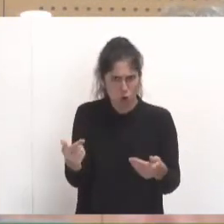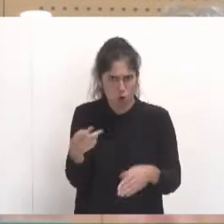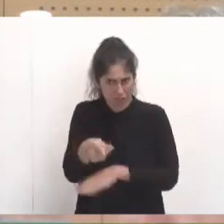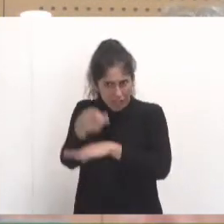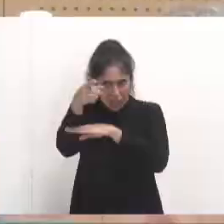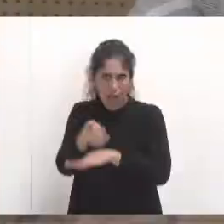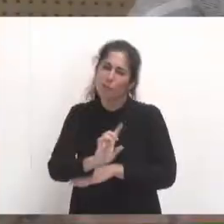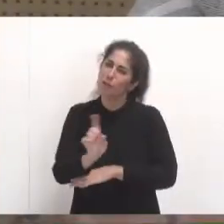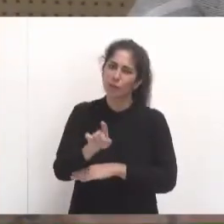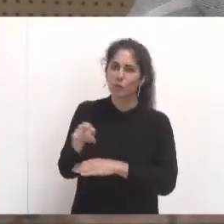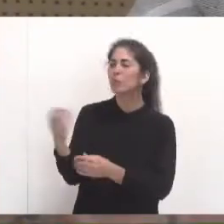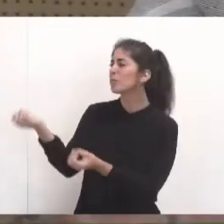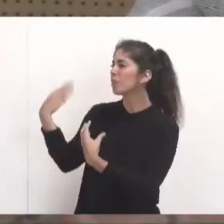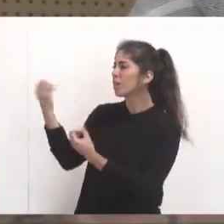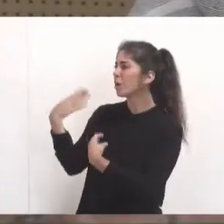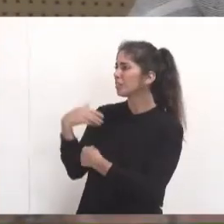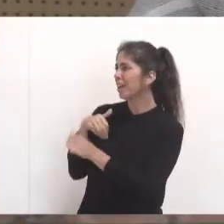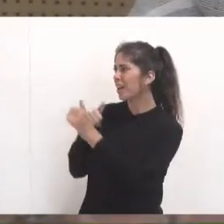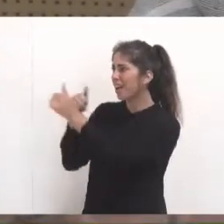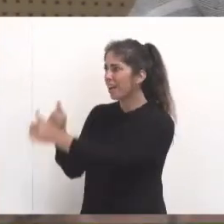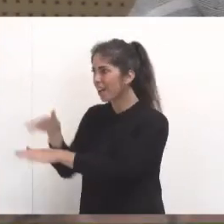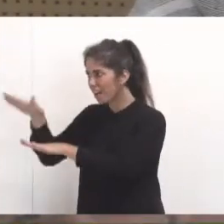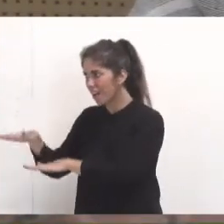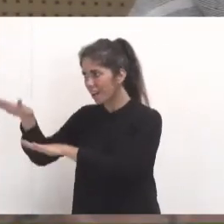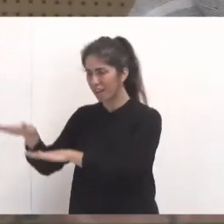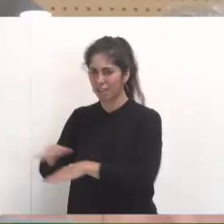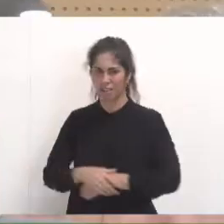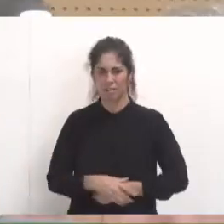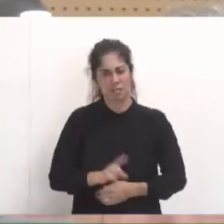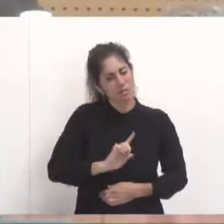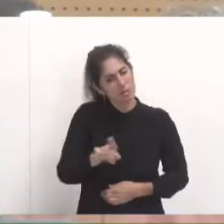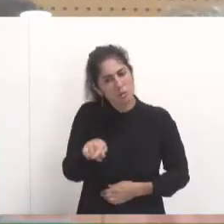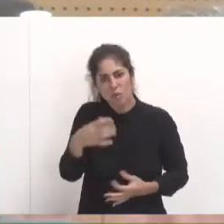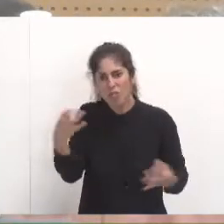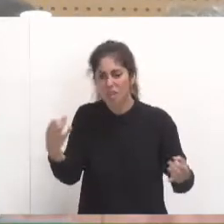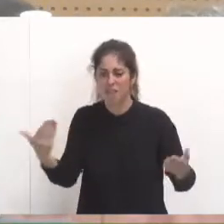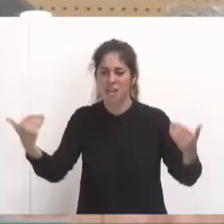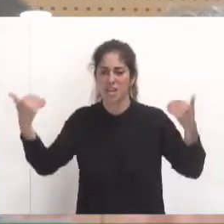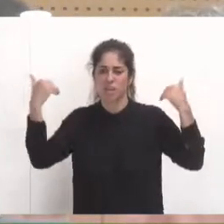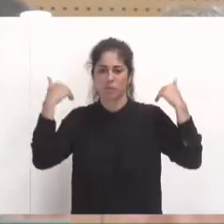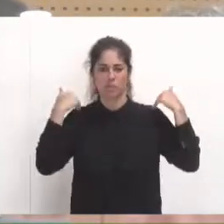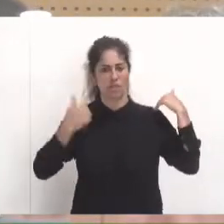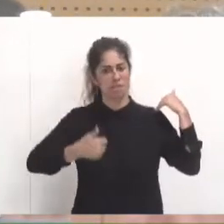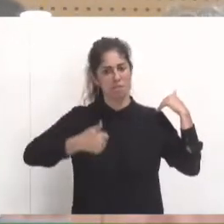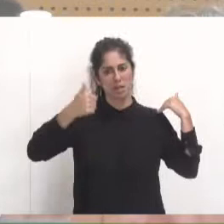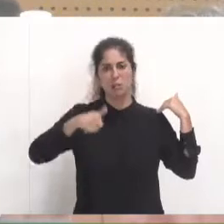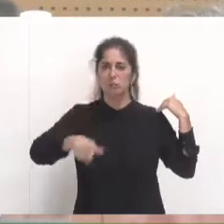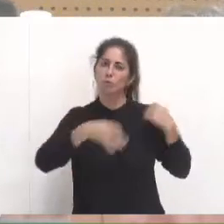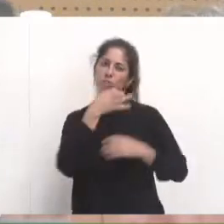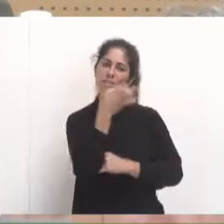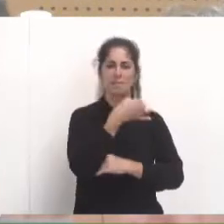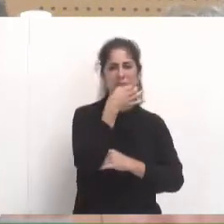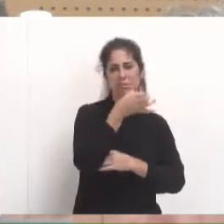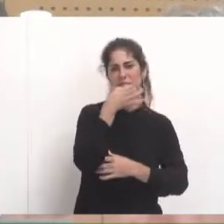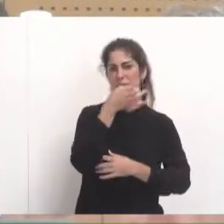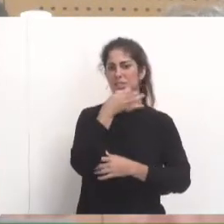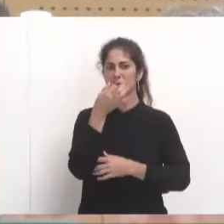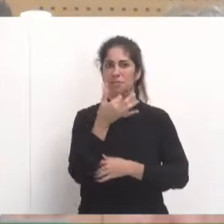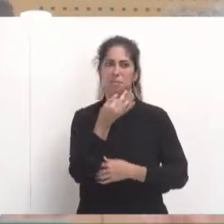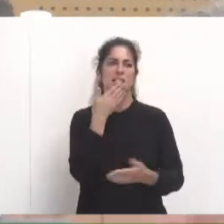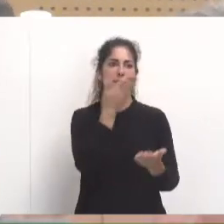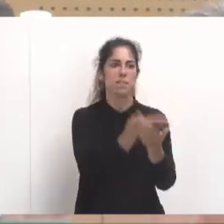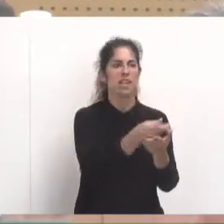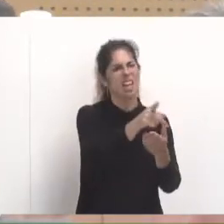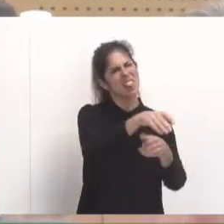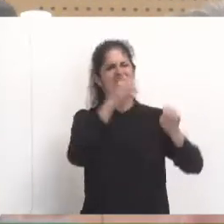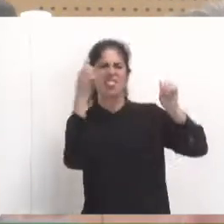dicen unos terceros. Por lo tanto, le quiero decir, hay que ser más responsable, señor Julio. No se puede hablar y pedir dimisiones